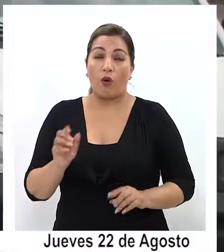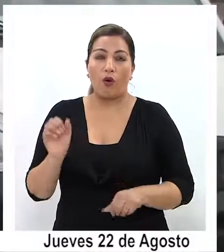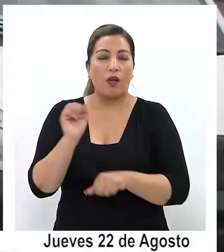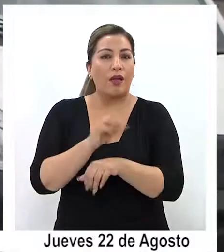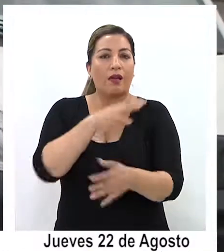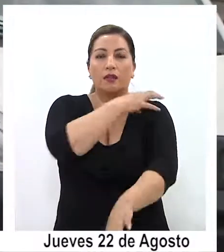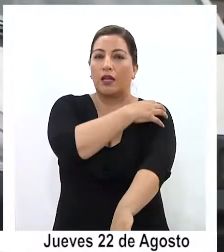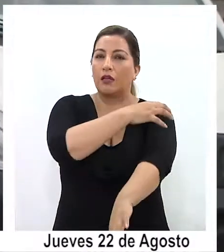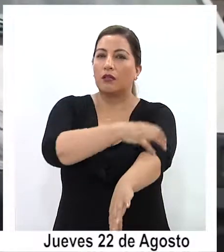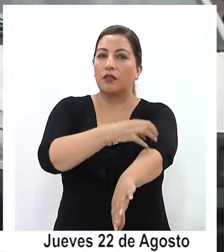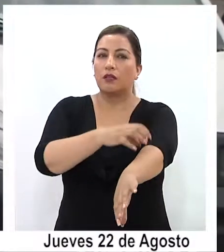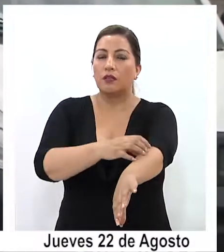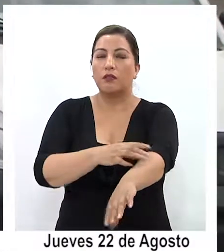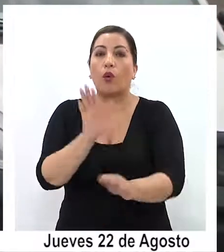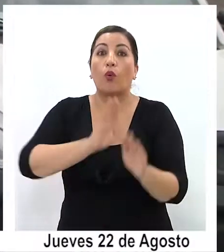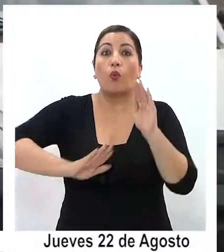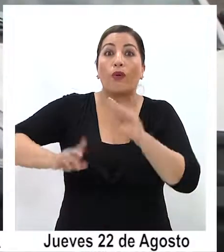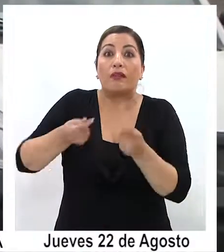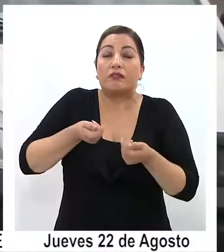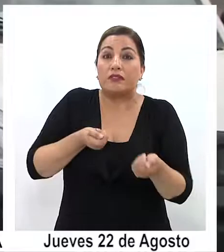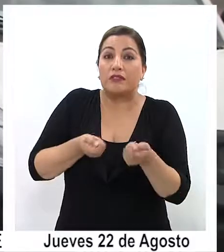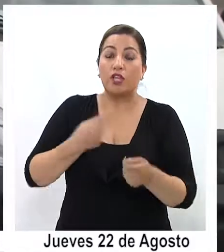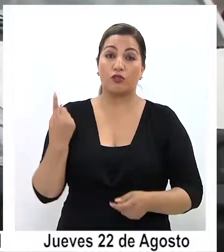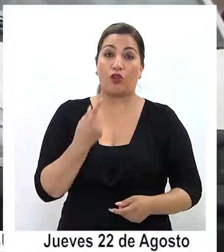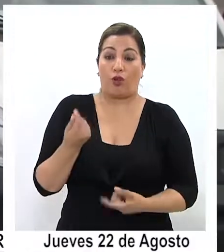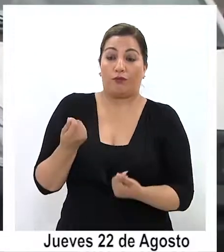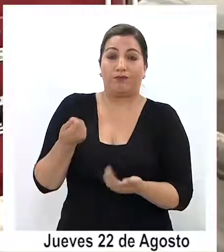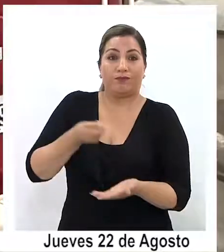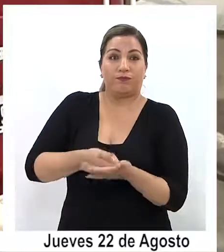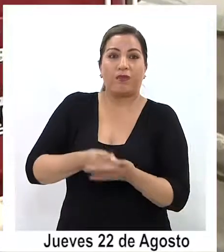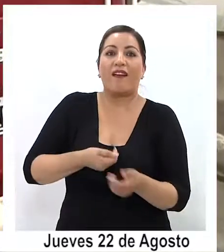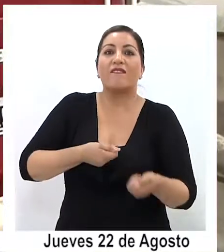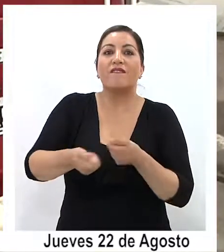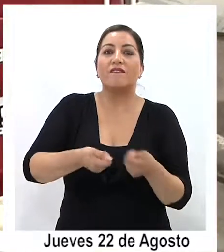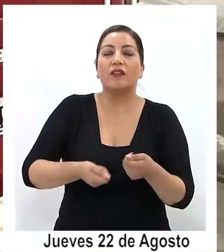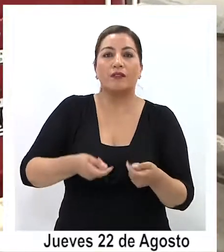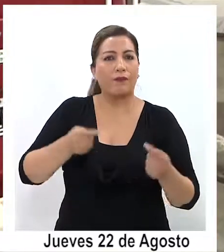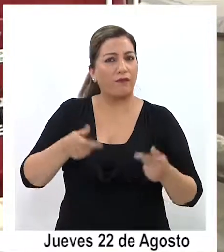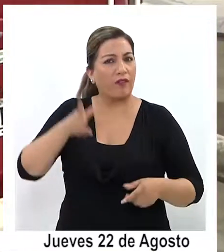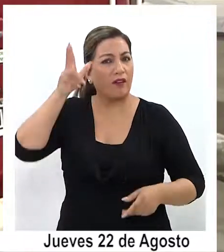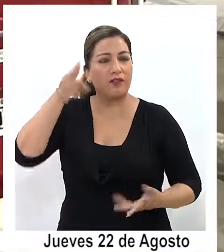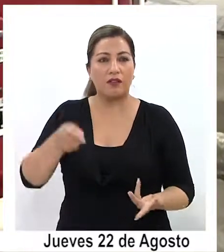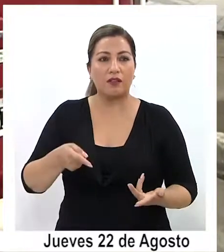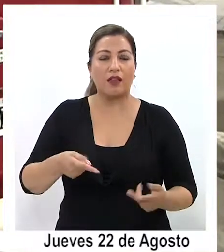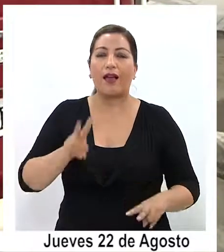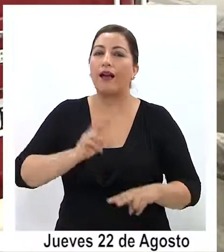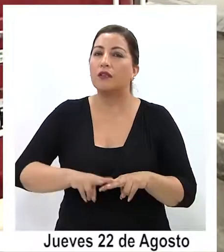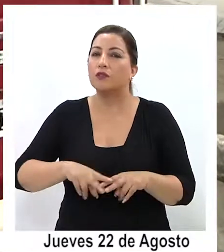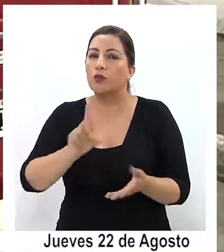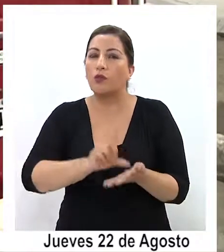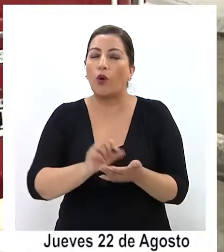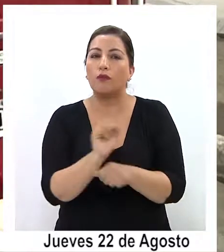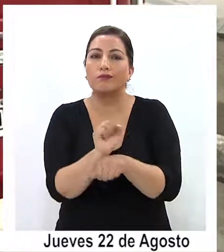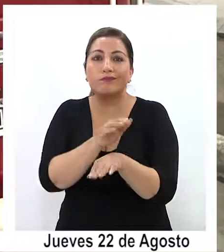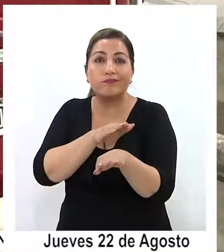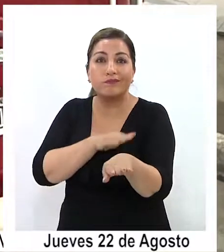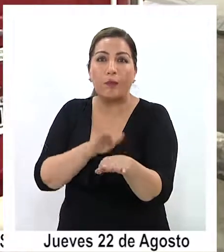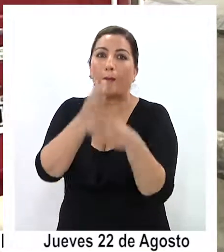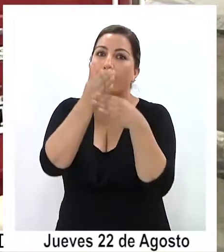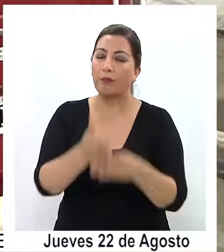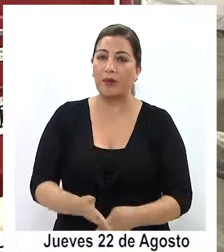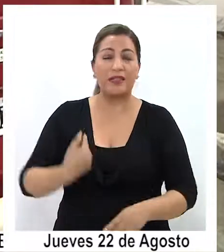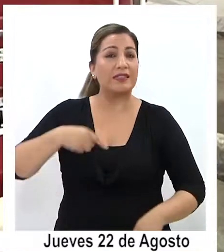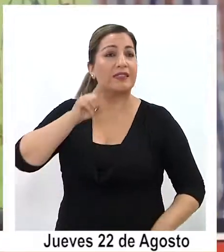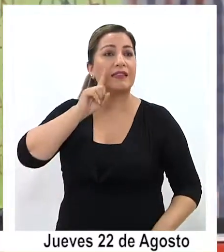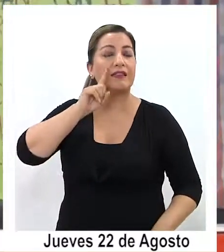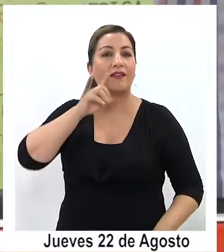ciudad cuidando los gastos y autofinanciándose, vendiendo sus talentos, buscar un espacio donde estacionarse y contar